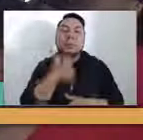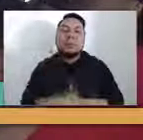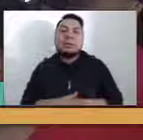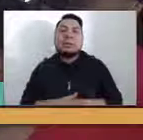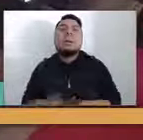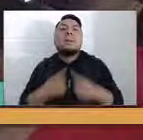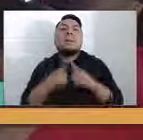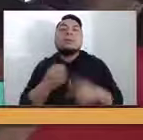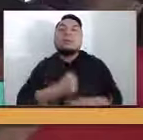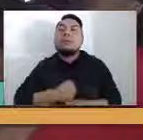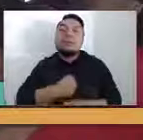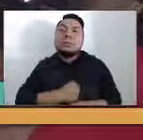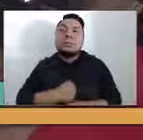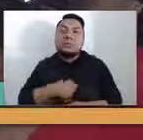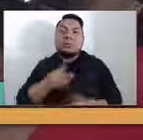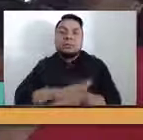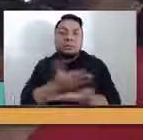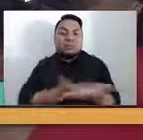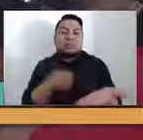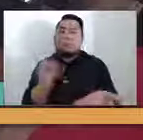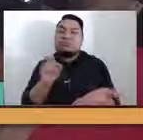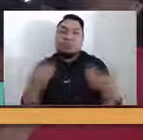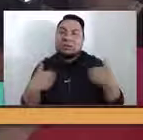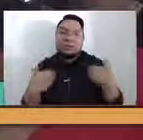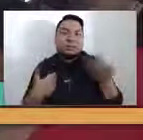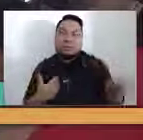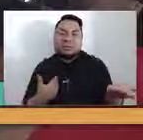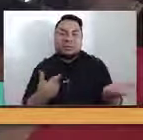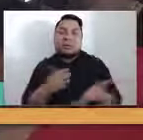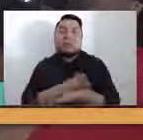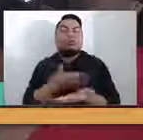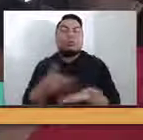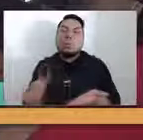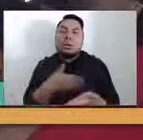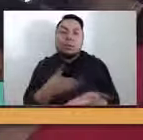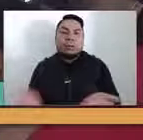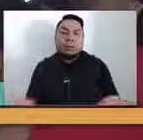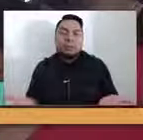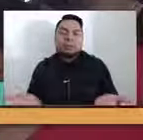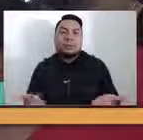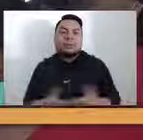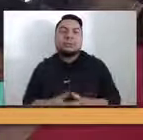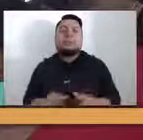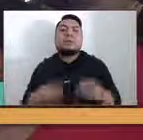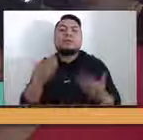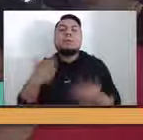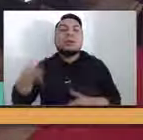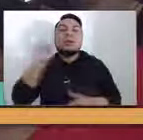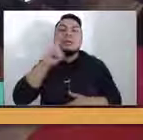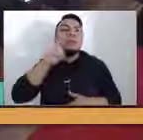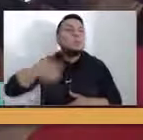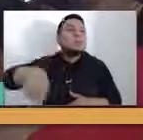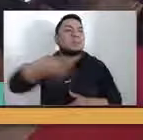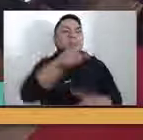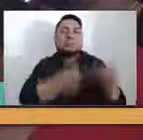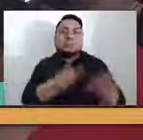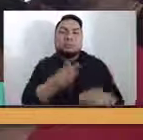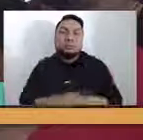Pero lamentablemente ese documento no lo tienen. No hay. Y se le ha engañado a la